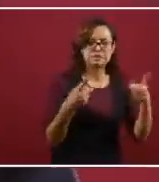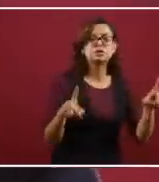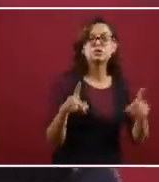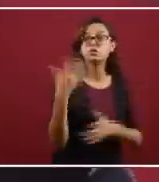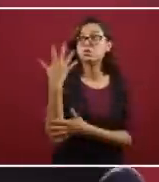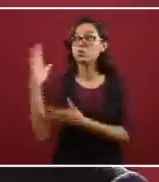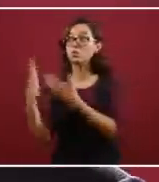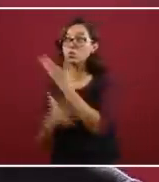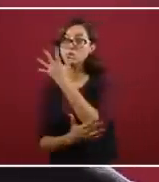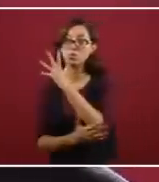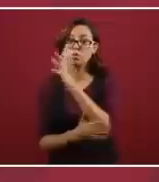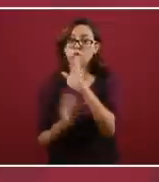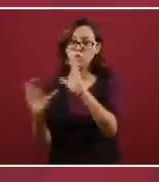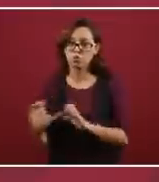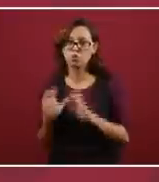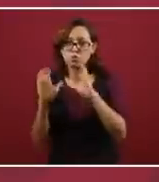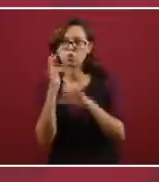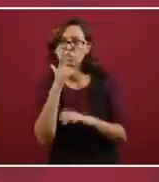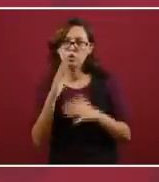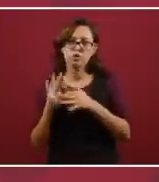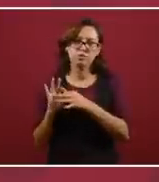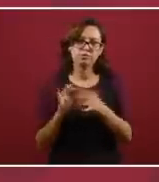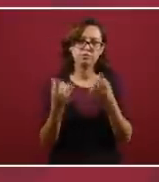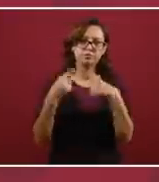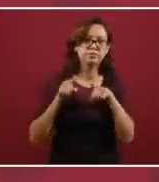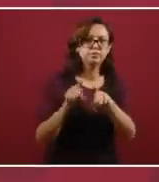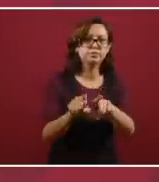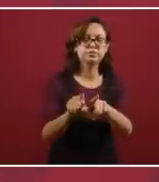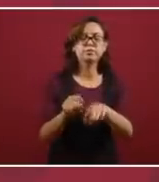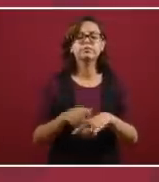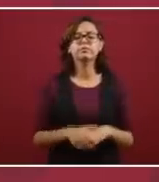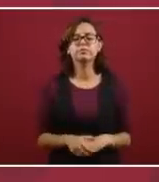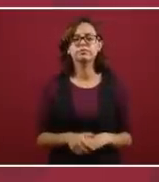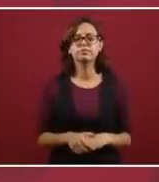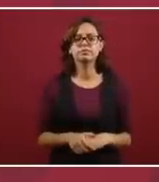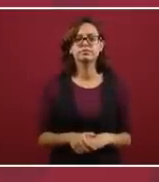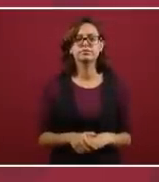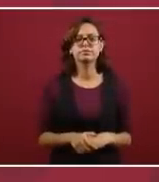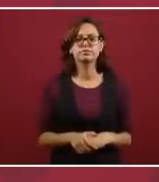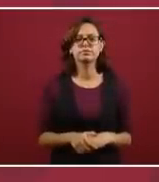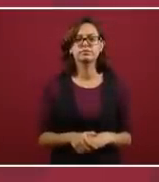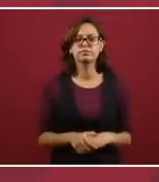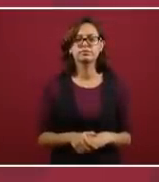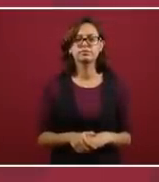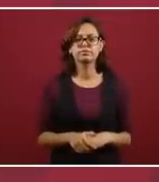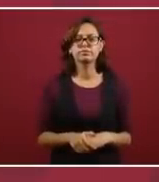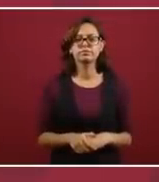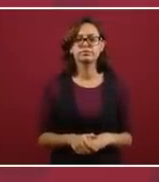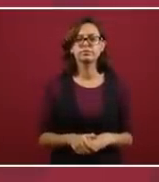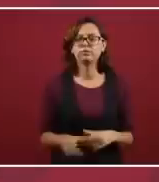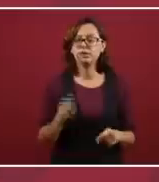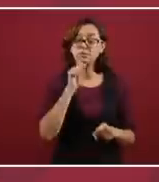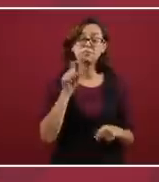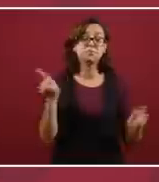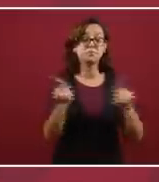es decir, cuidar el medio ambiente, la naturaleza, todos los programas de